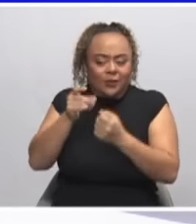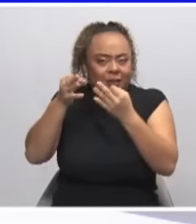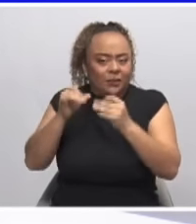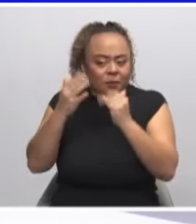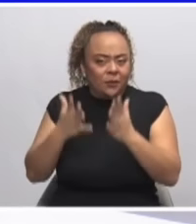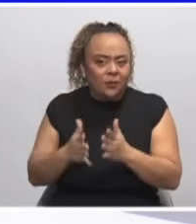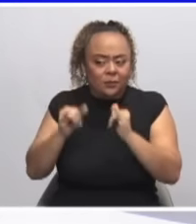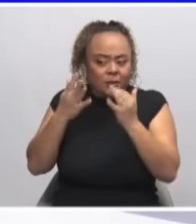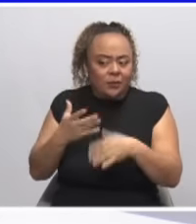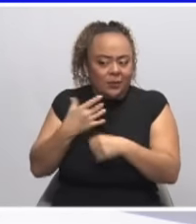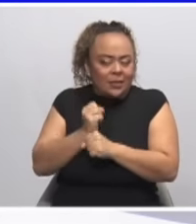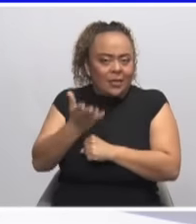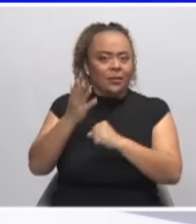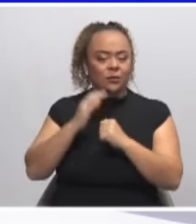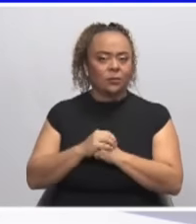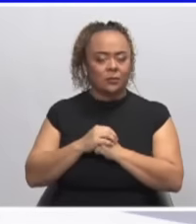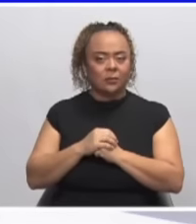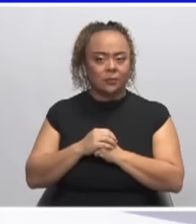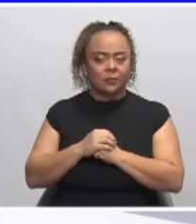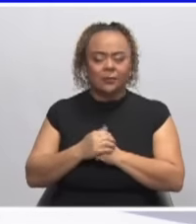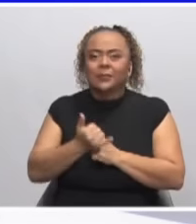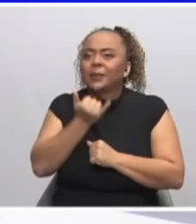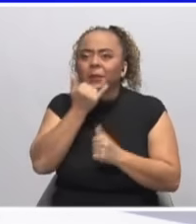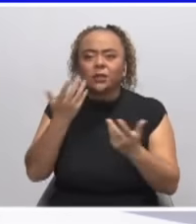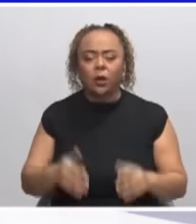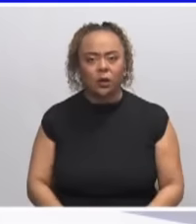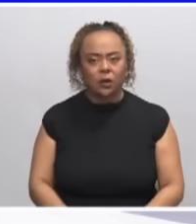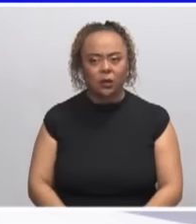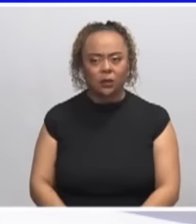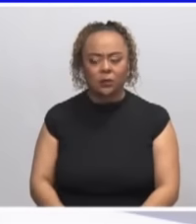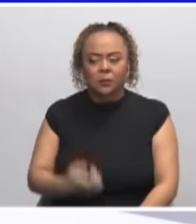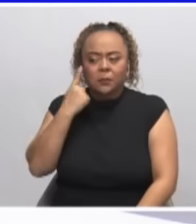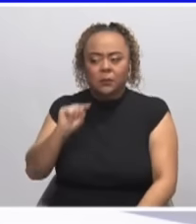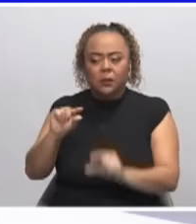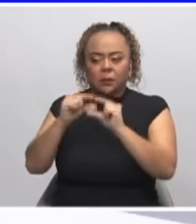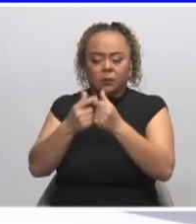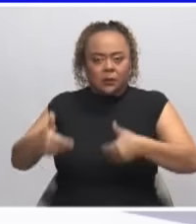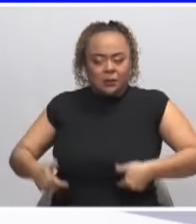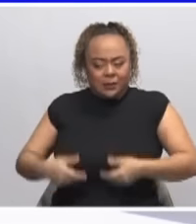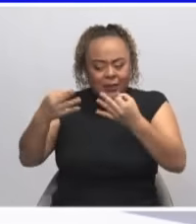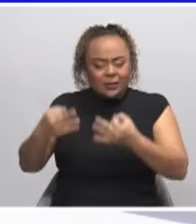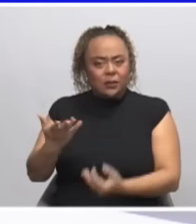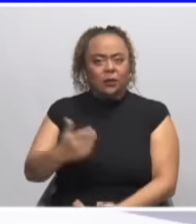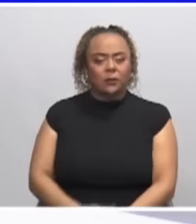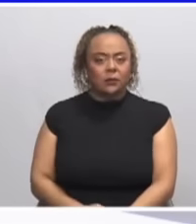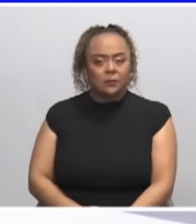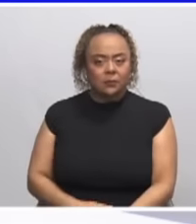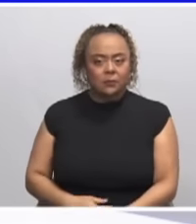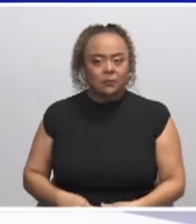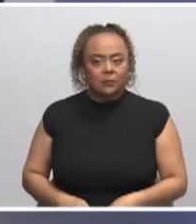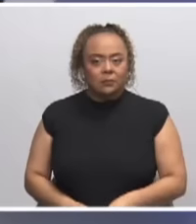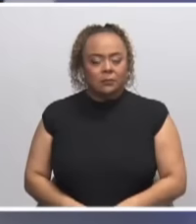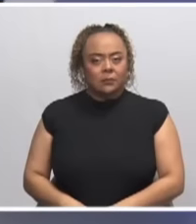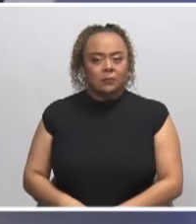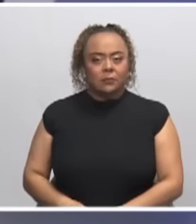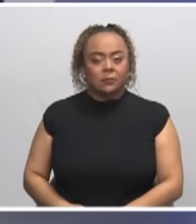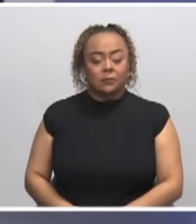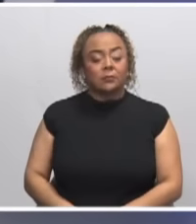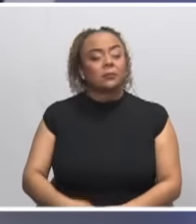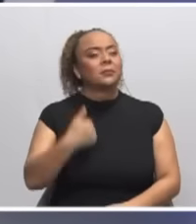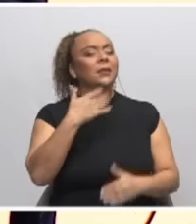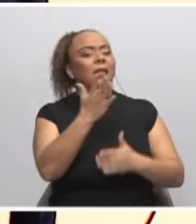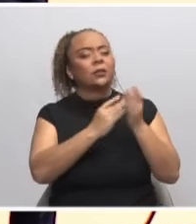los jugadores los están llevando eso qué pasó para que el cuerpo técnico tomara esa decisión incluso incluso